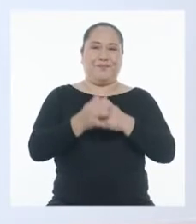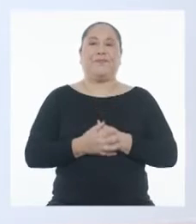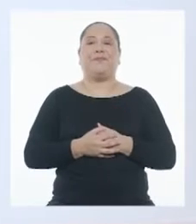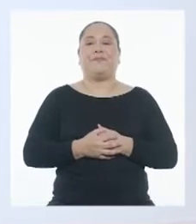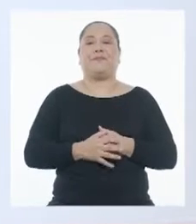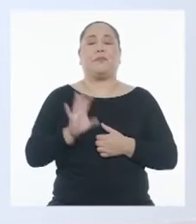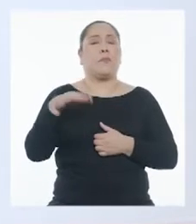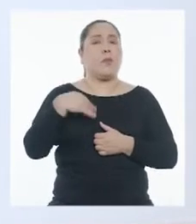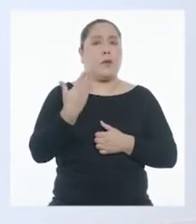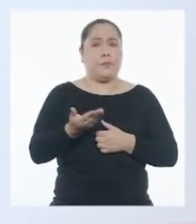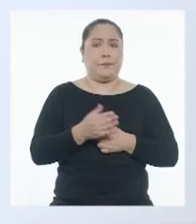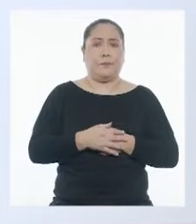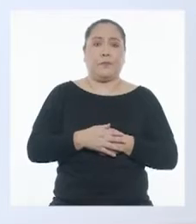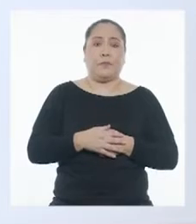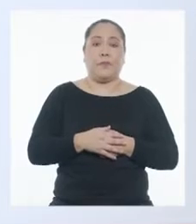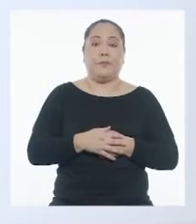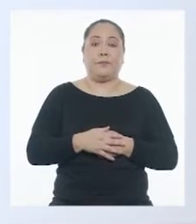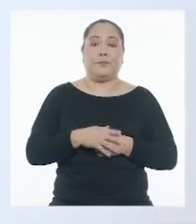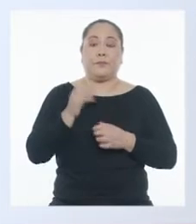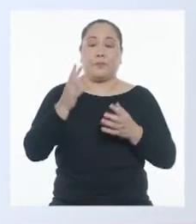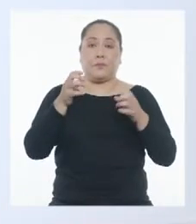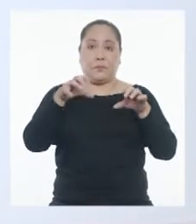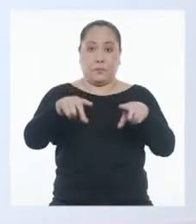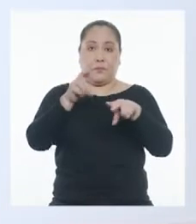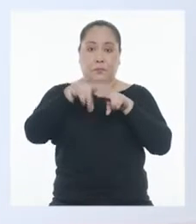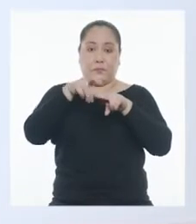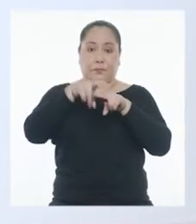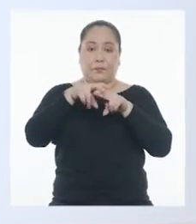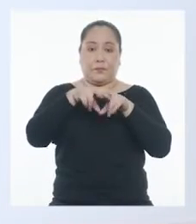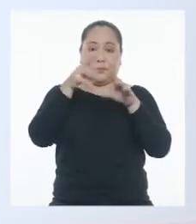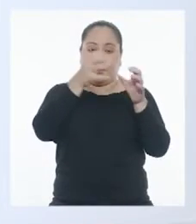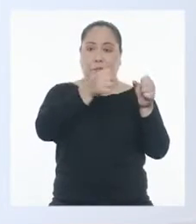Muy bien. Lo siguiente es agarrar una silla